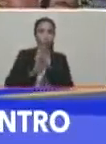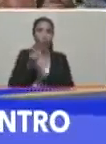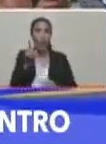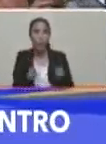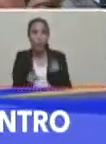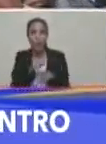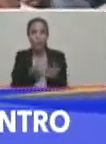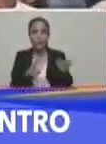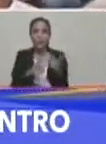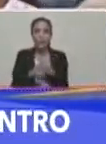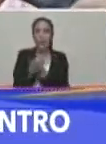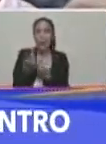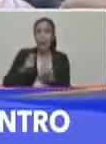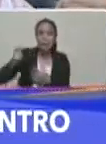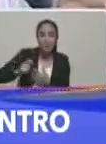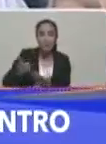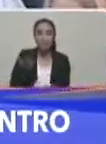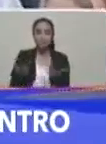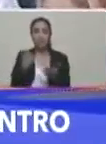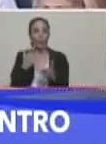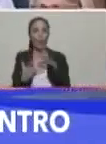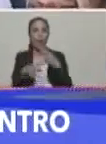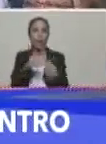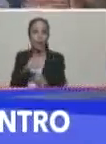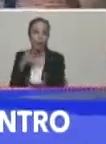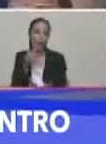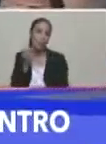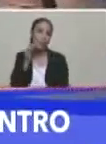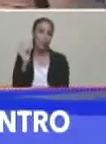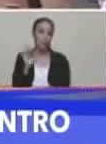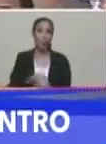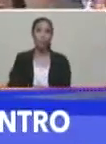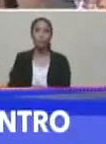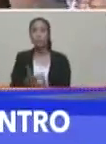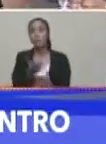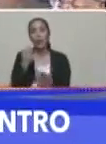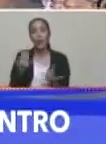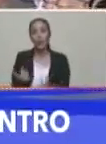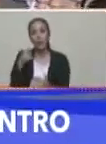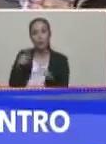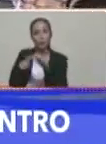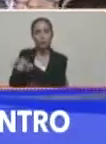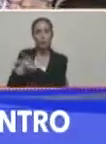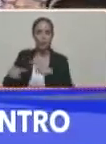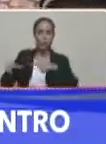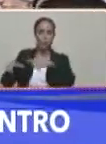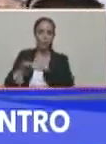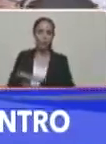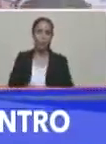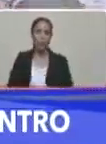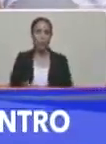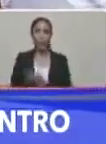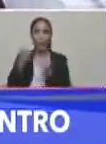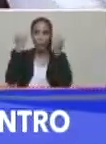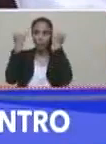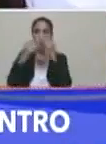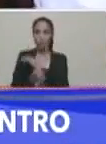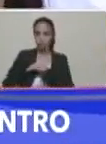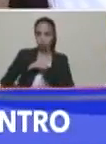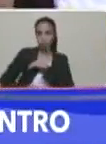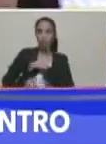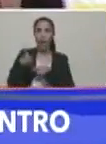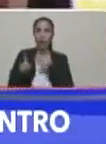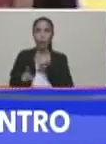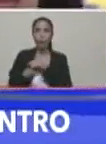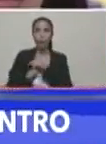El Barrio Adentro se ajusta a las necesidades de la población. En este momento estamos caminando hacia crear una sala de parto de bajo riesgo en